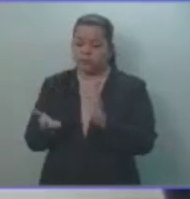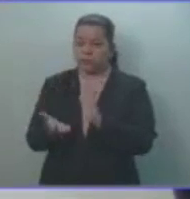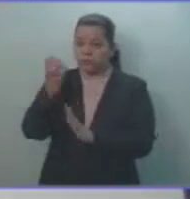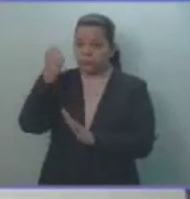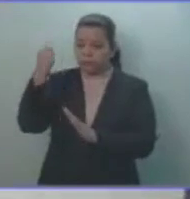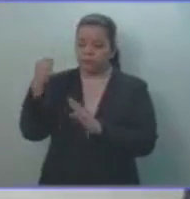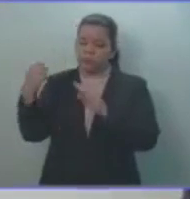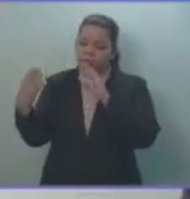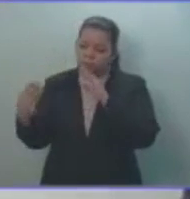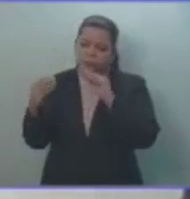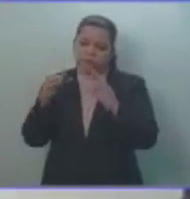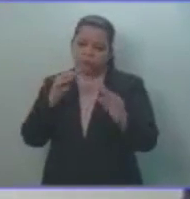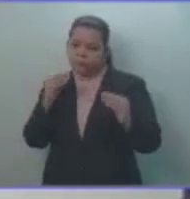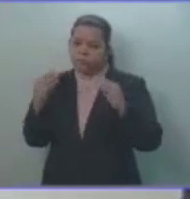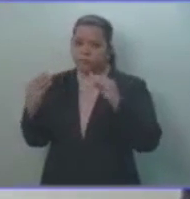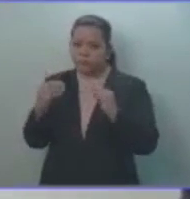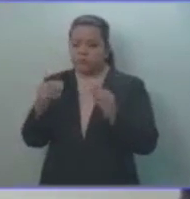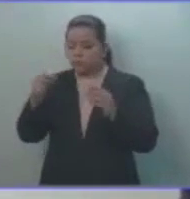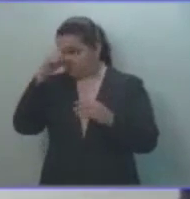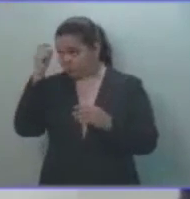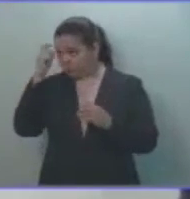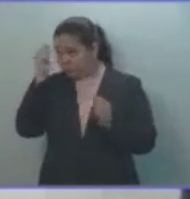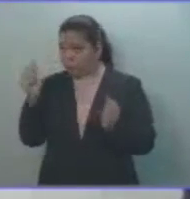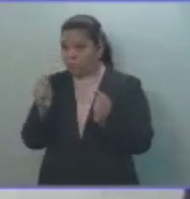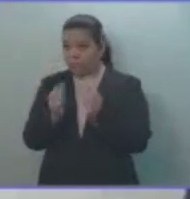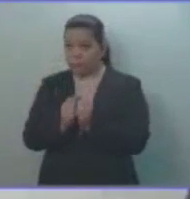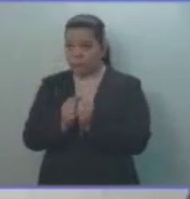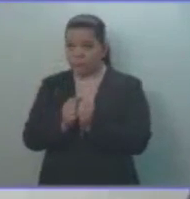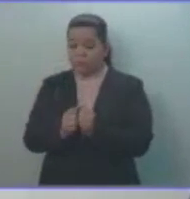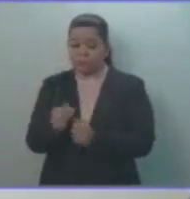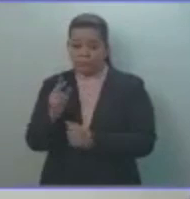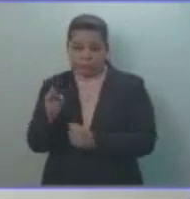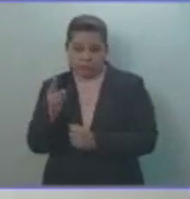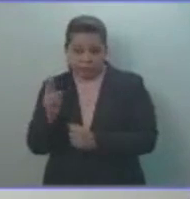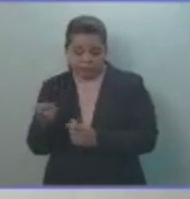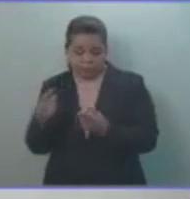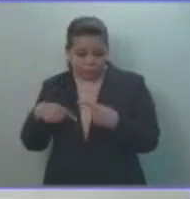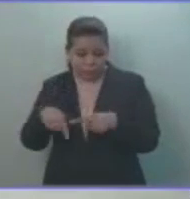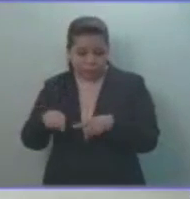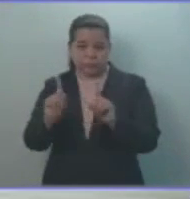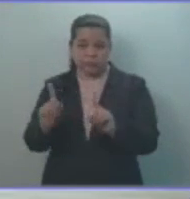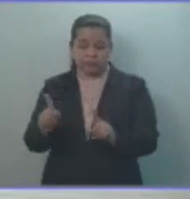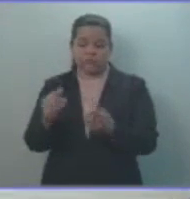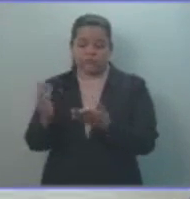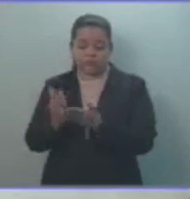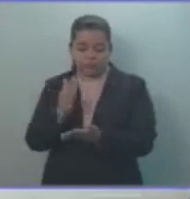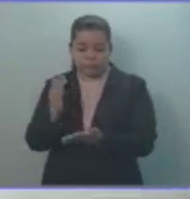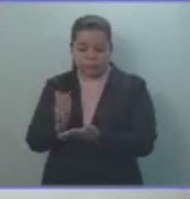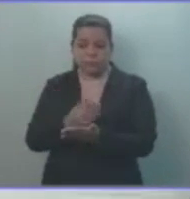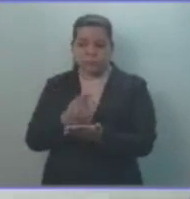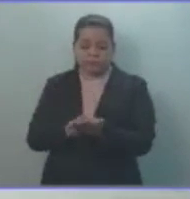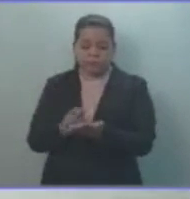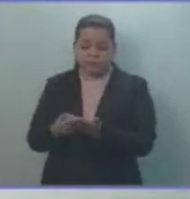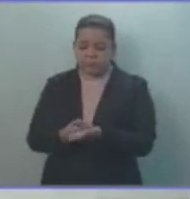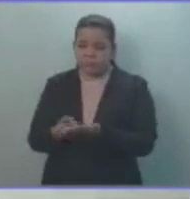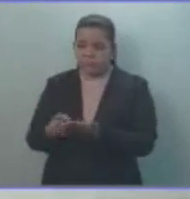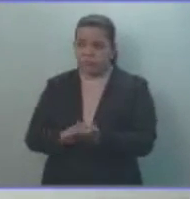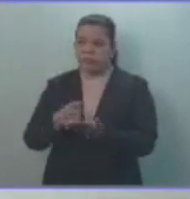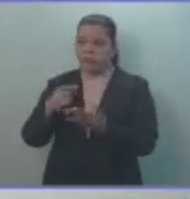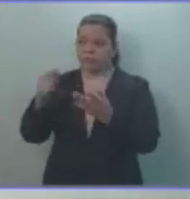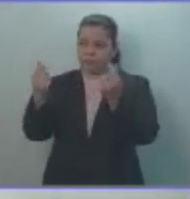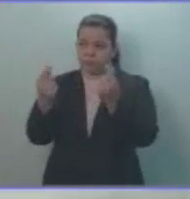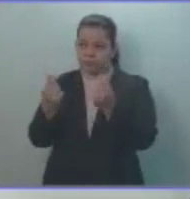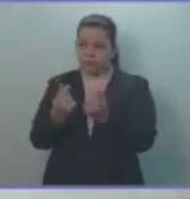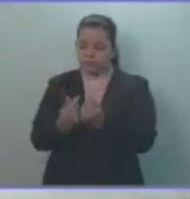el trabajo en conjunto y que con la misma dinámica puedan iniciar el estudio y discusión del